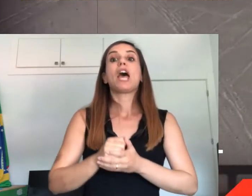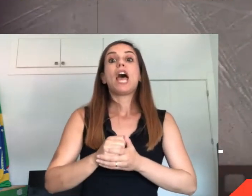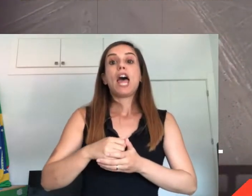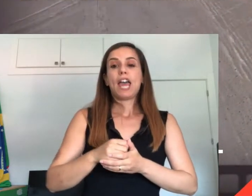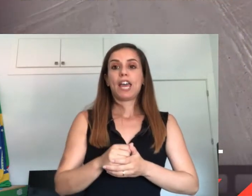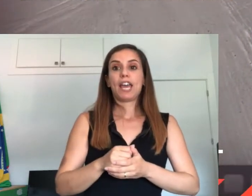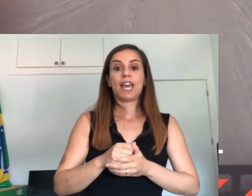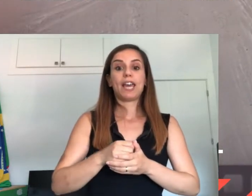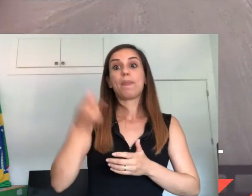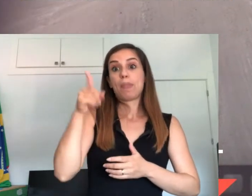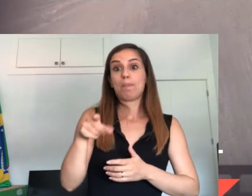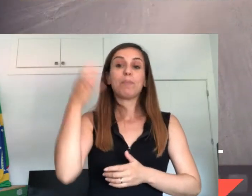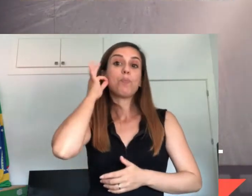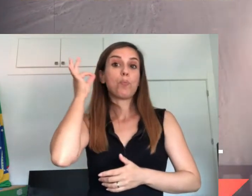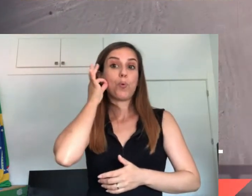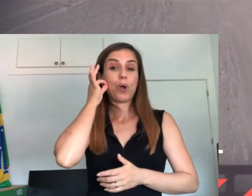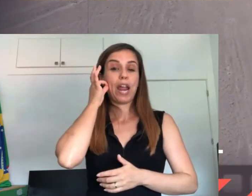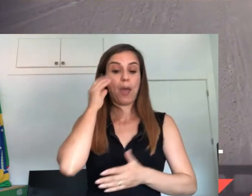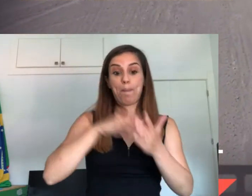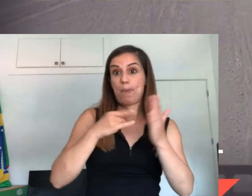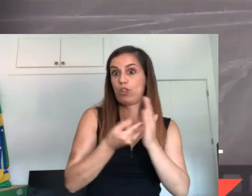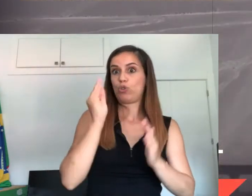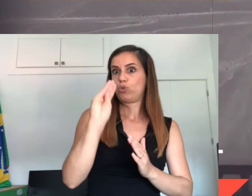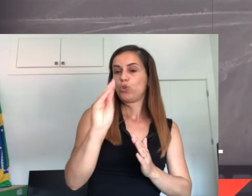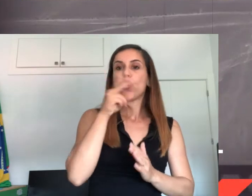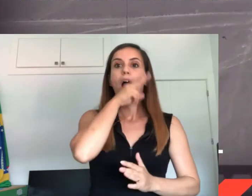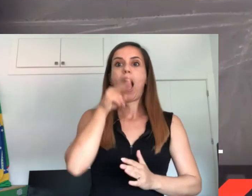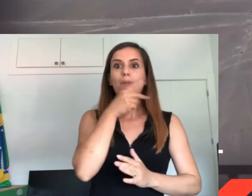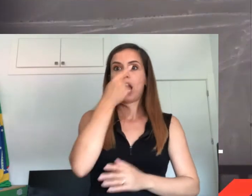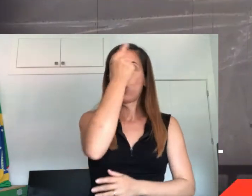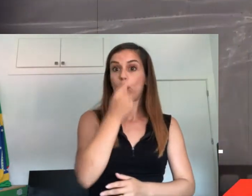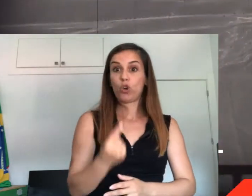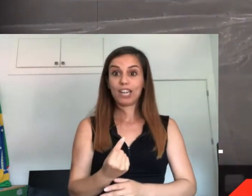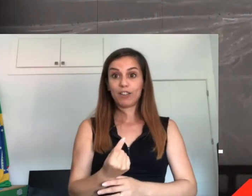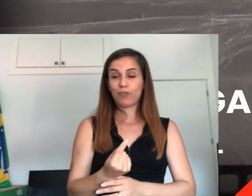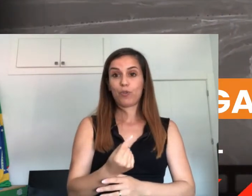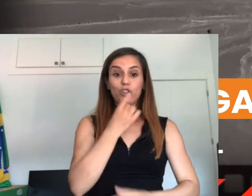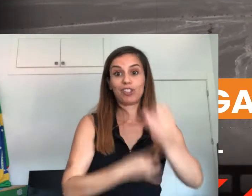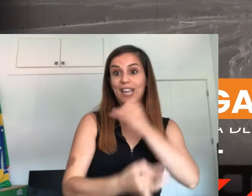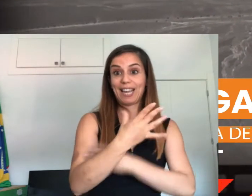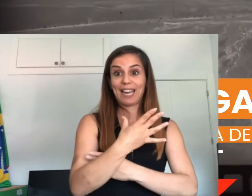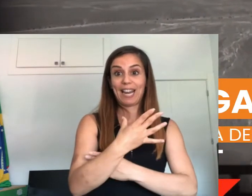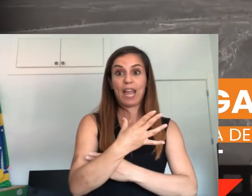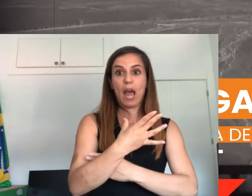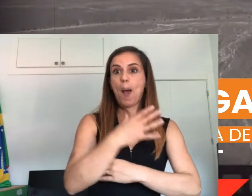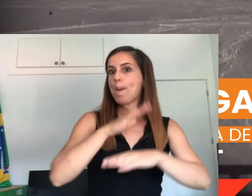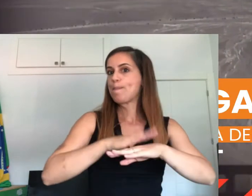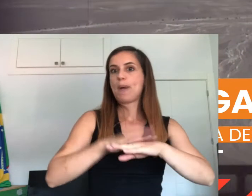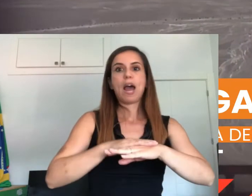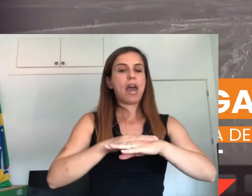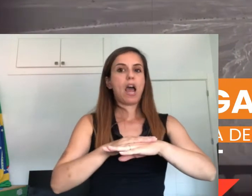cariño. Y esta mujer, con sus medios, pues habla de que los geoglifos fueron sobre todo creados con fines